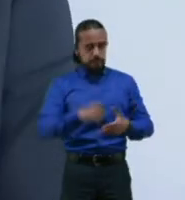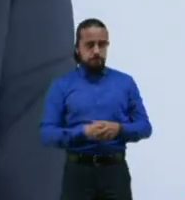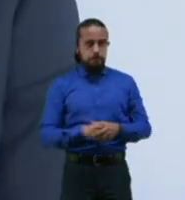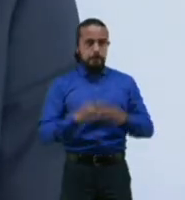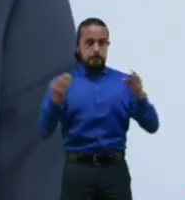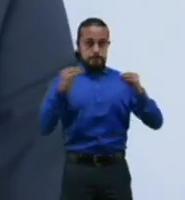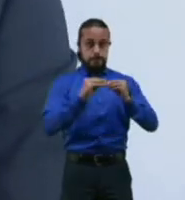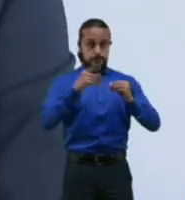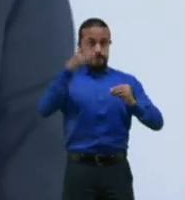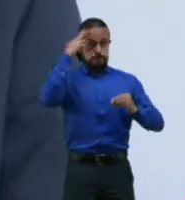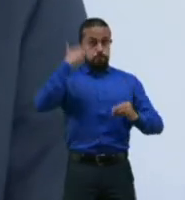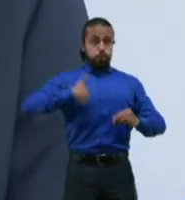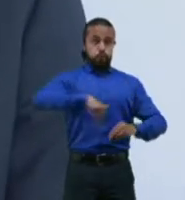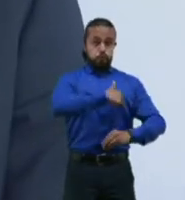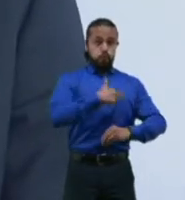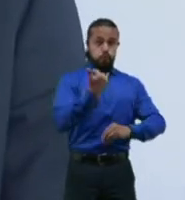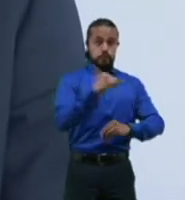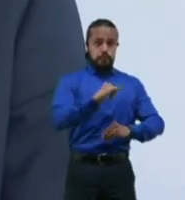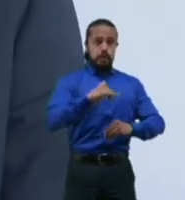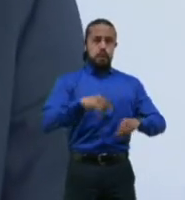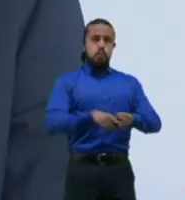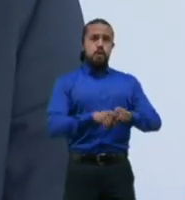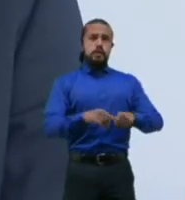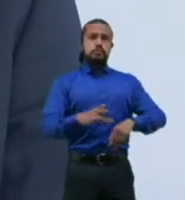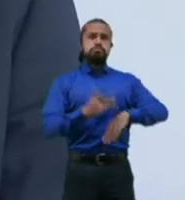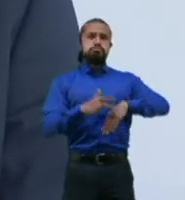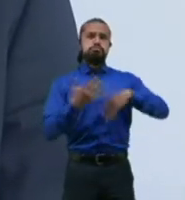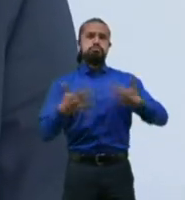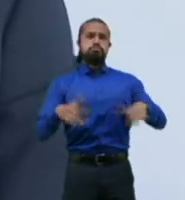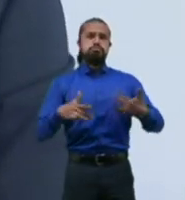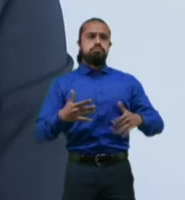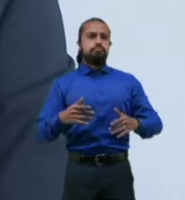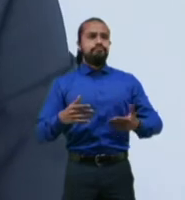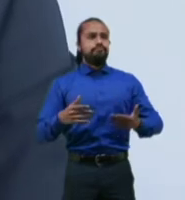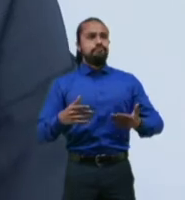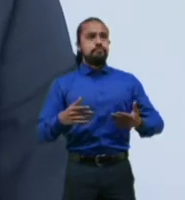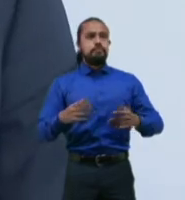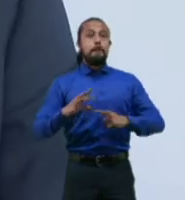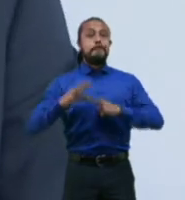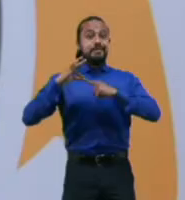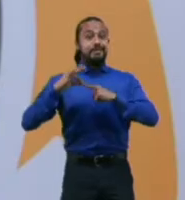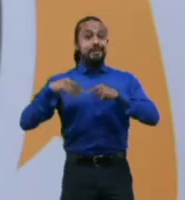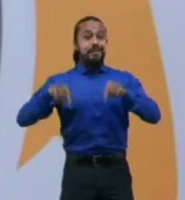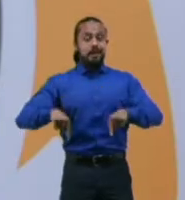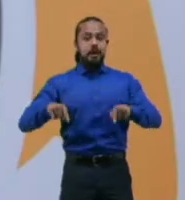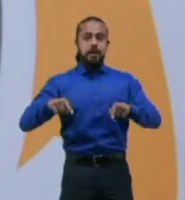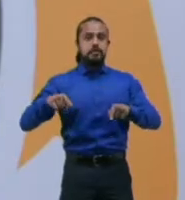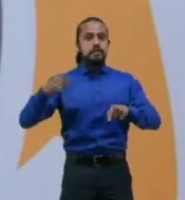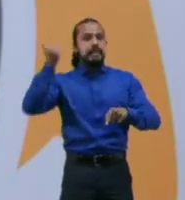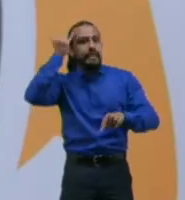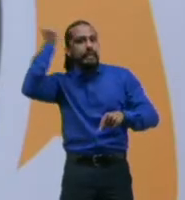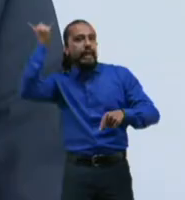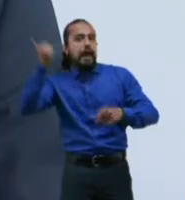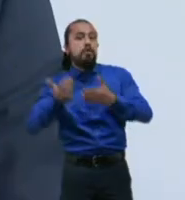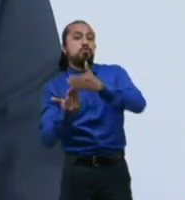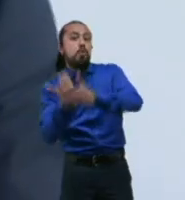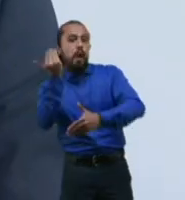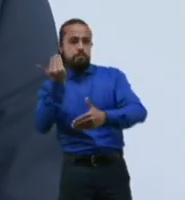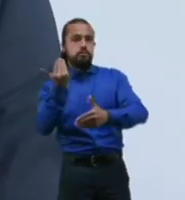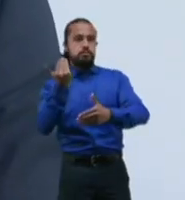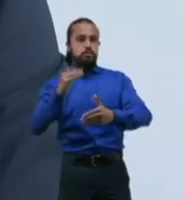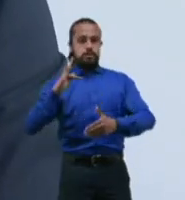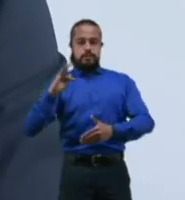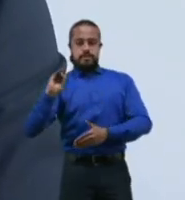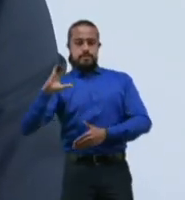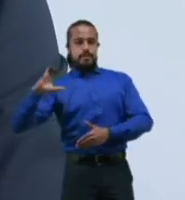también es un privilegio estar aquí y además unirnos a esta iniciativa tan importante del ministerio de las tic uno de